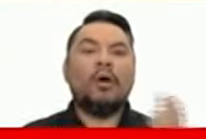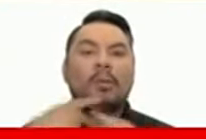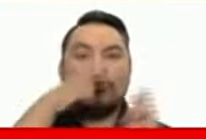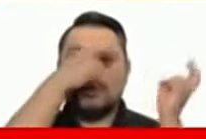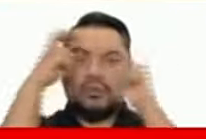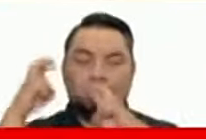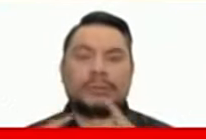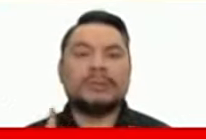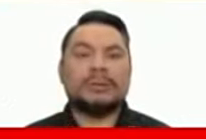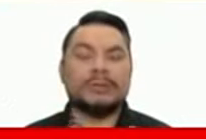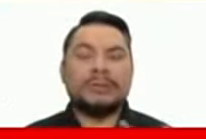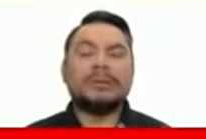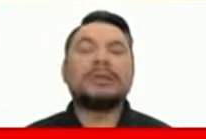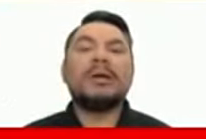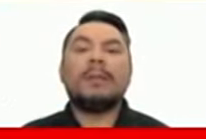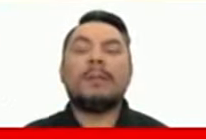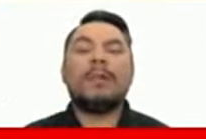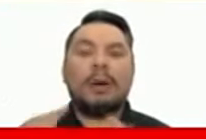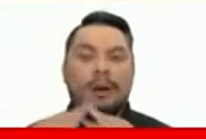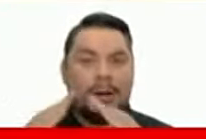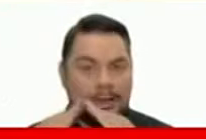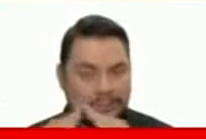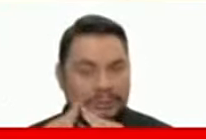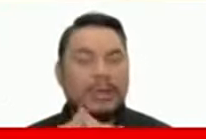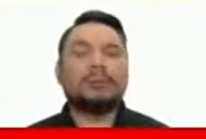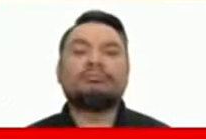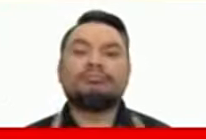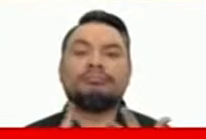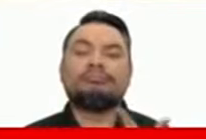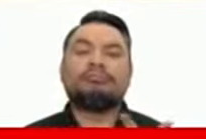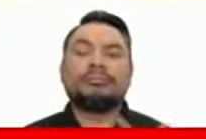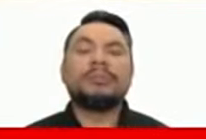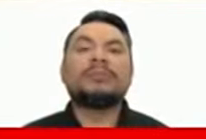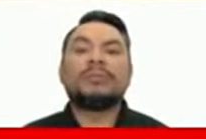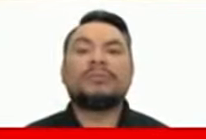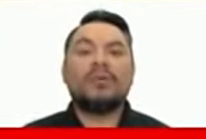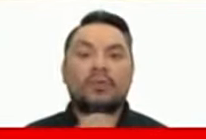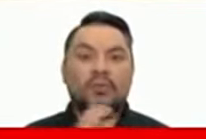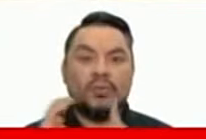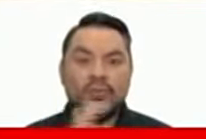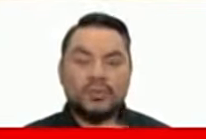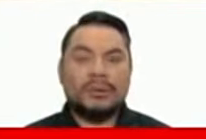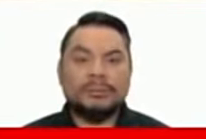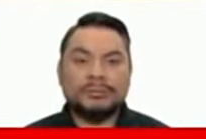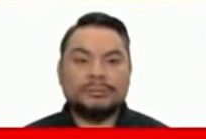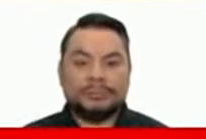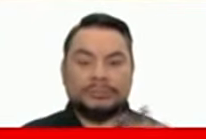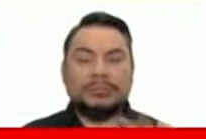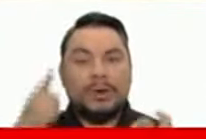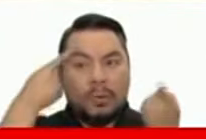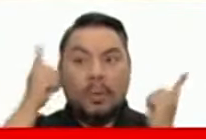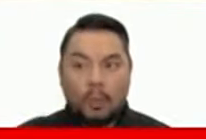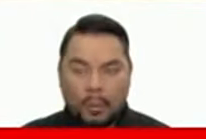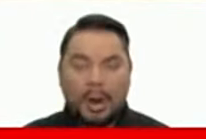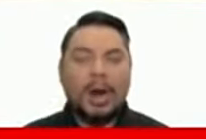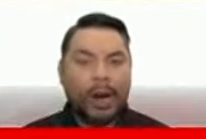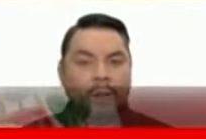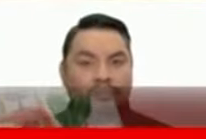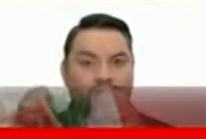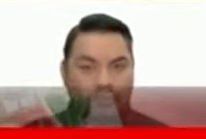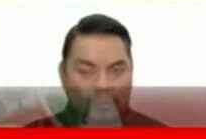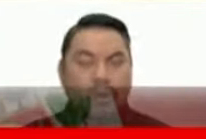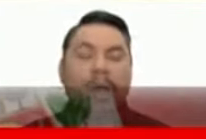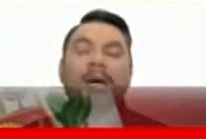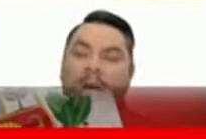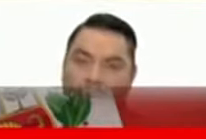turismo. 3. Vivienda, construcción y saneamiento. 4. Cultura. Estando al acordado, se resuelve aceptar